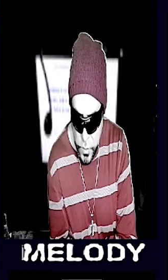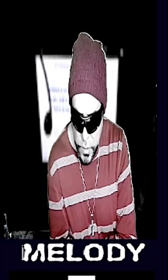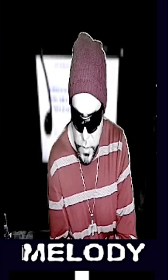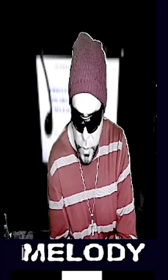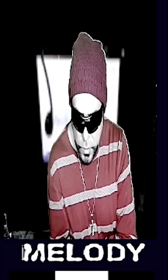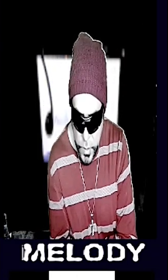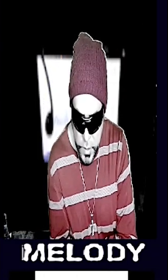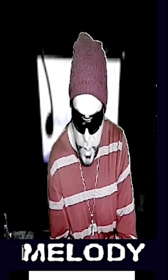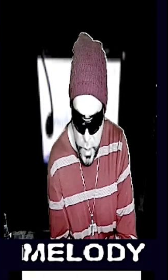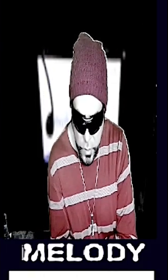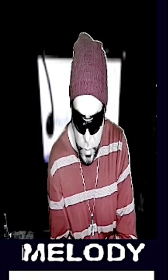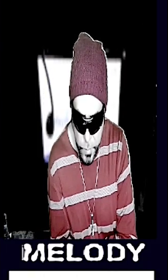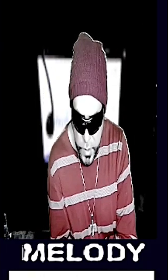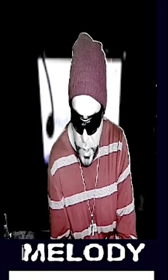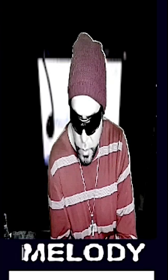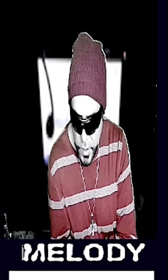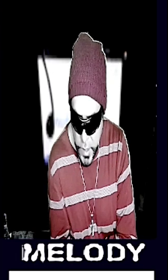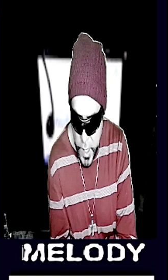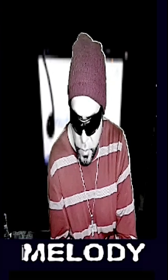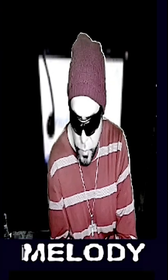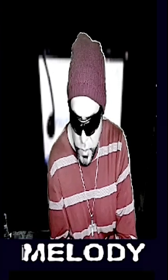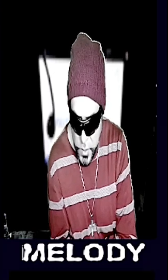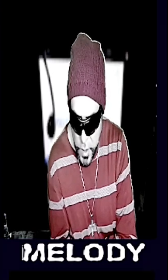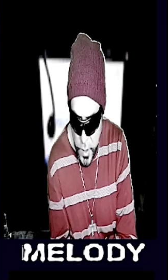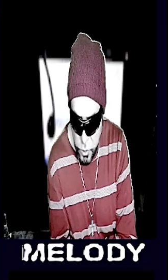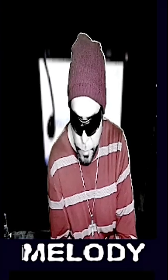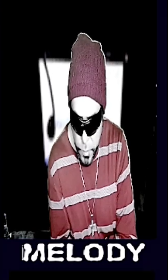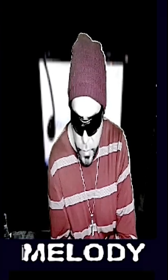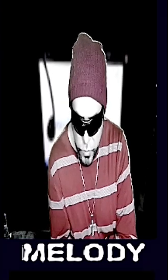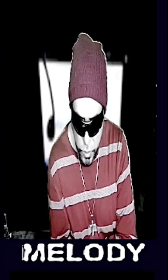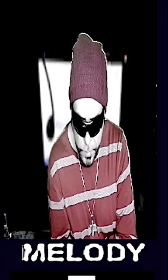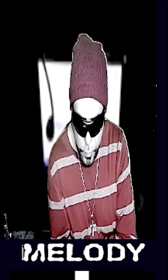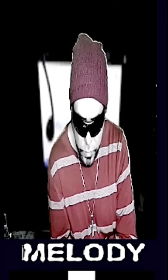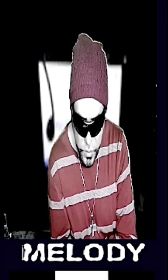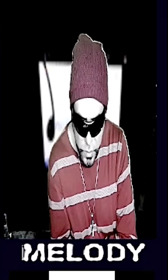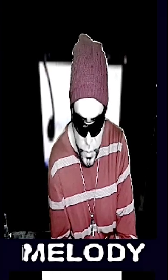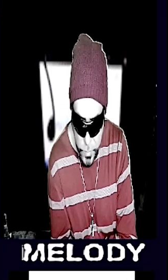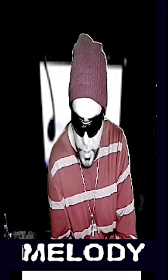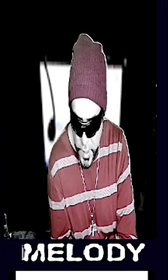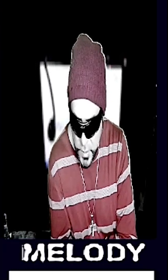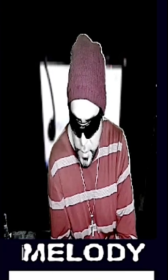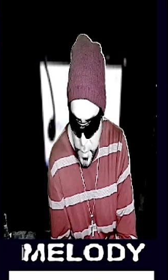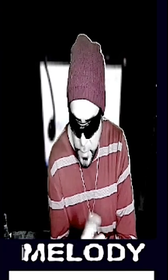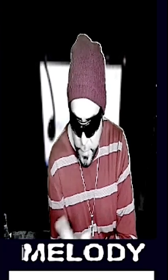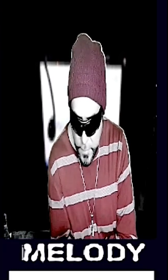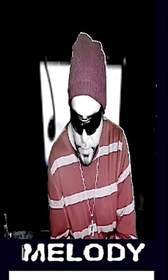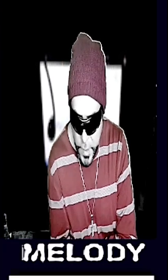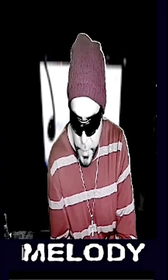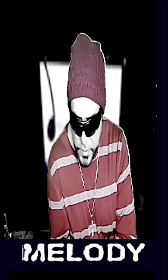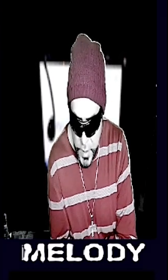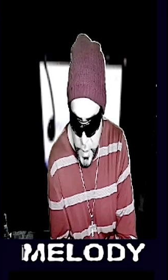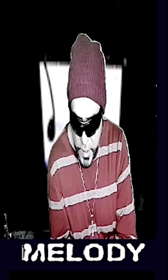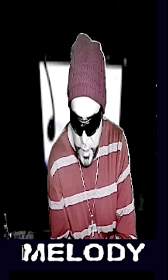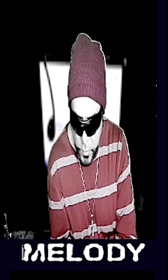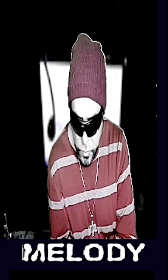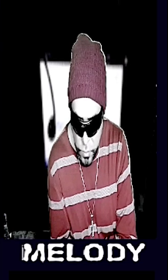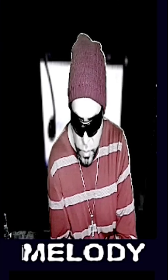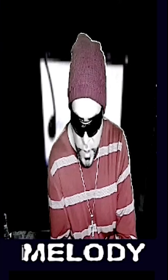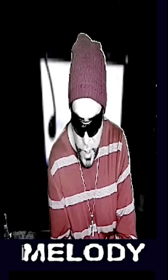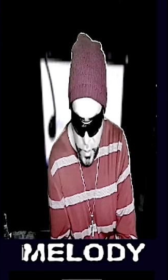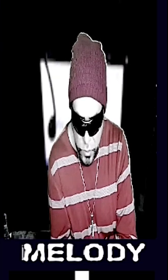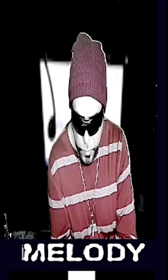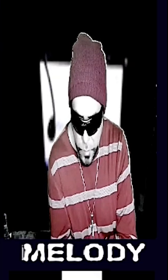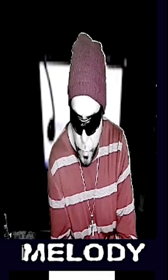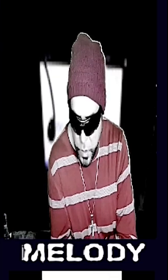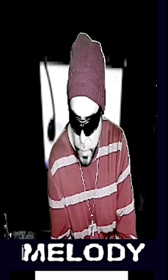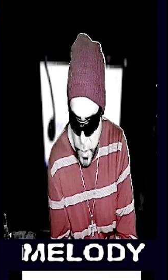espaldarazo de este lunes le ha dado el mandatario mexicano no existe registro previo sobre pronunciaciones similares del presidente incluso